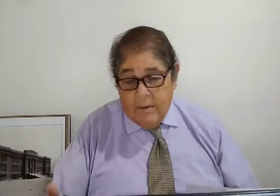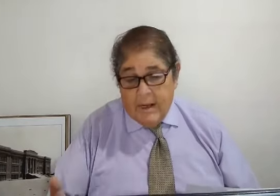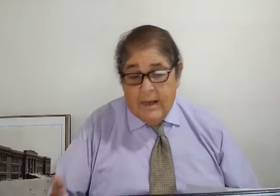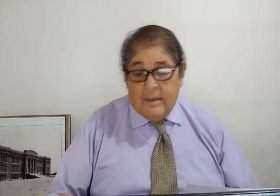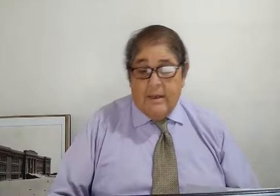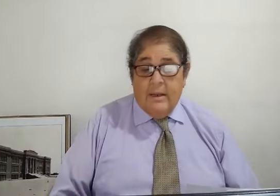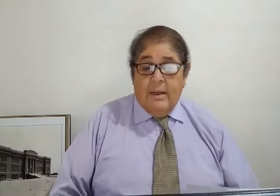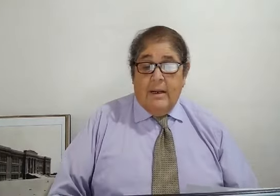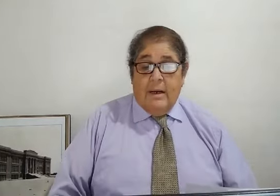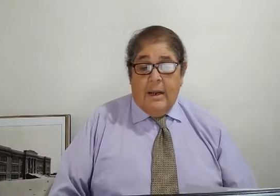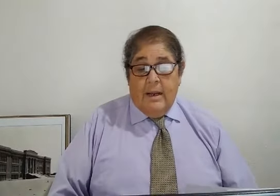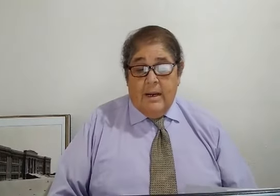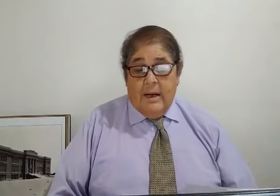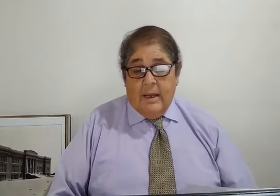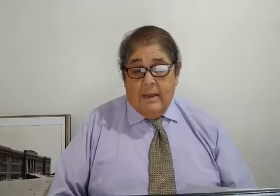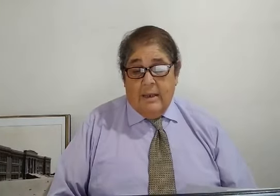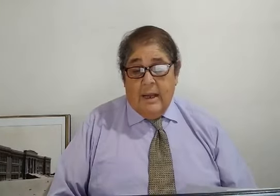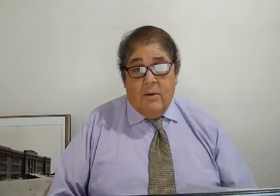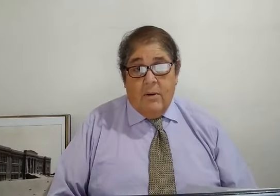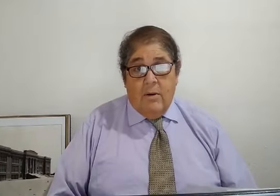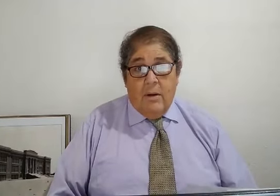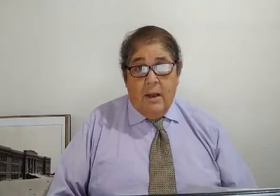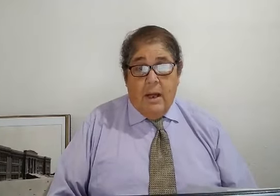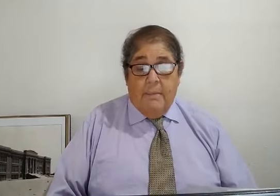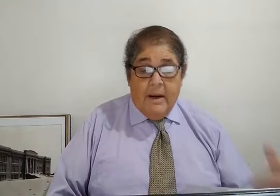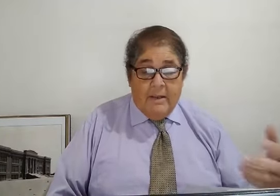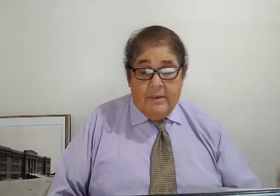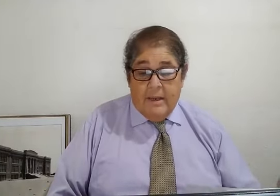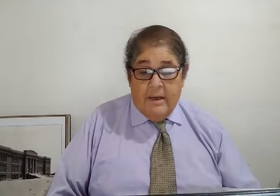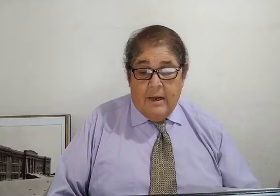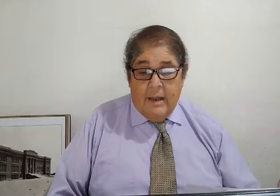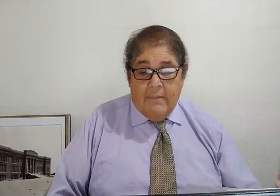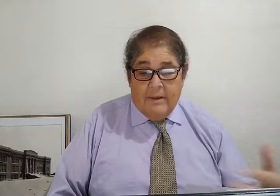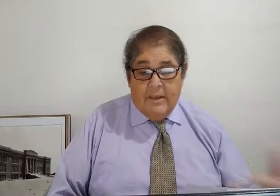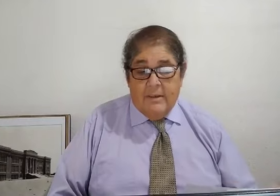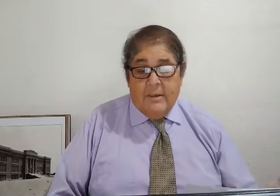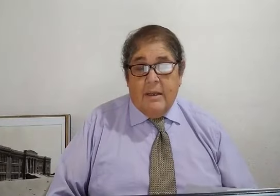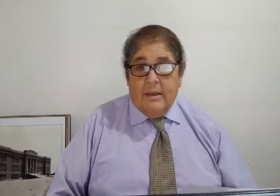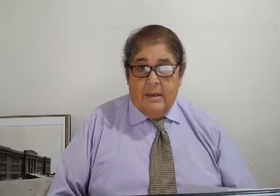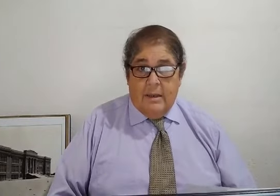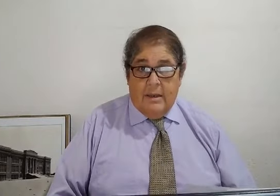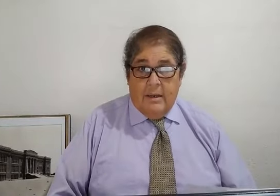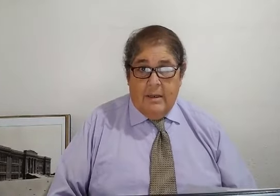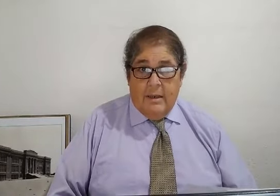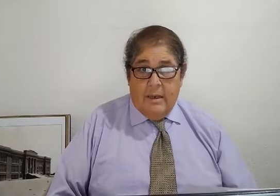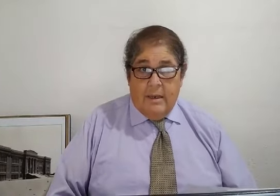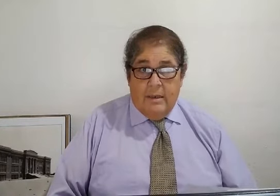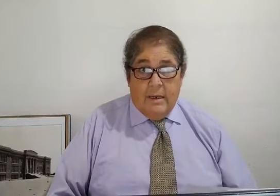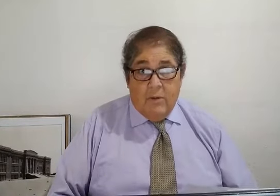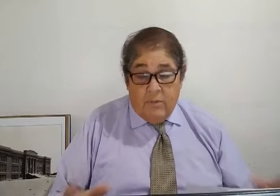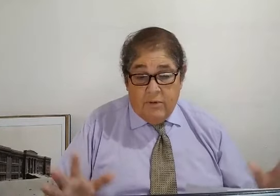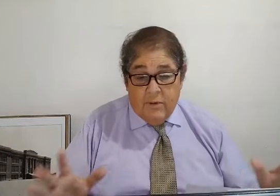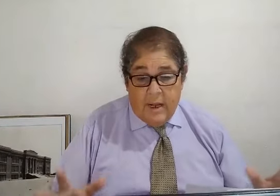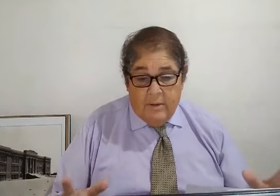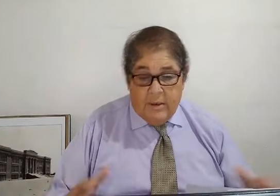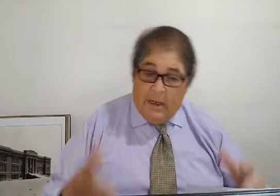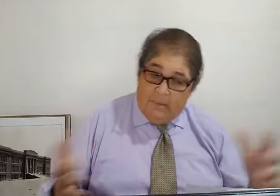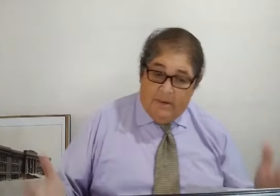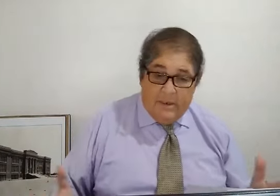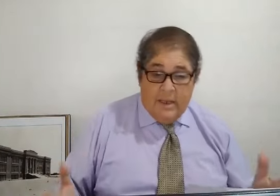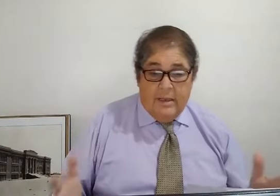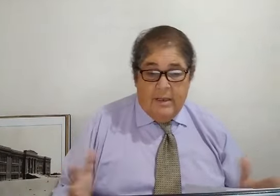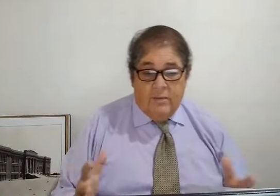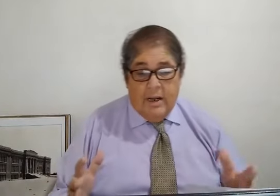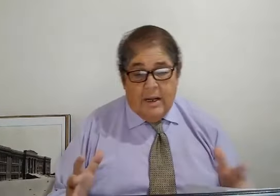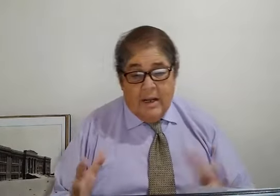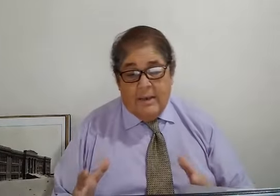nueva carta, en la que ya no aparece la presencia de ningún funcionario ni del